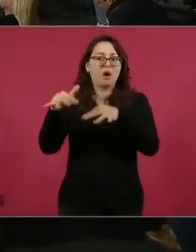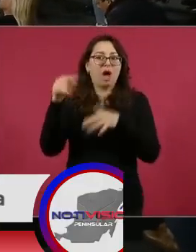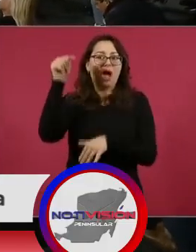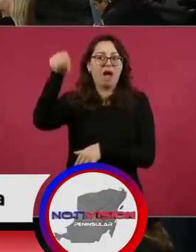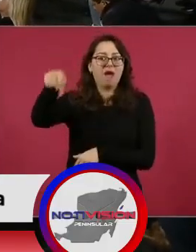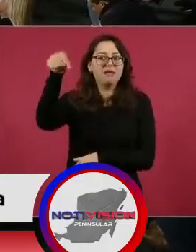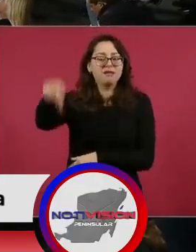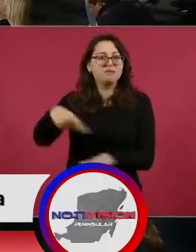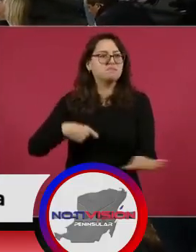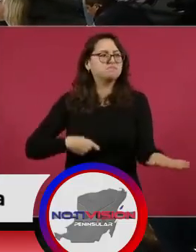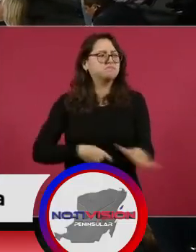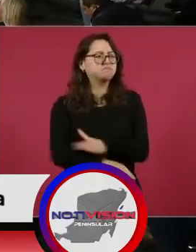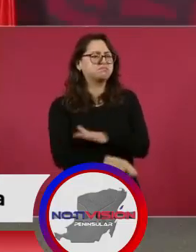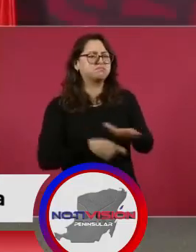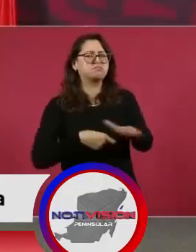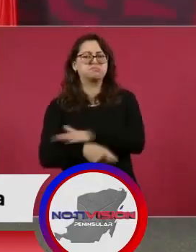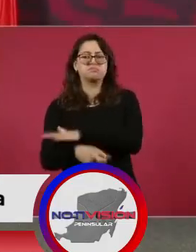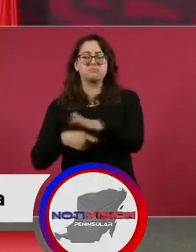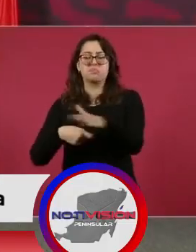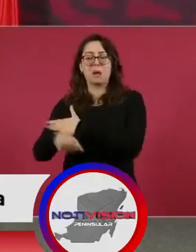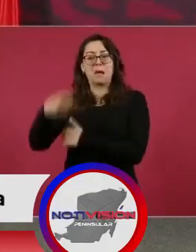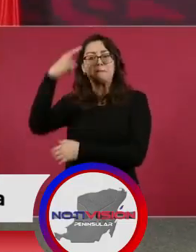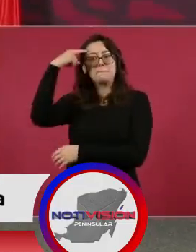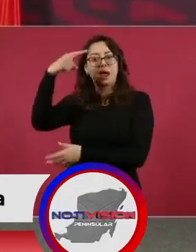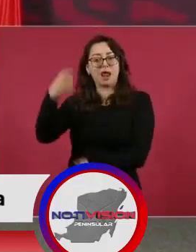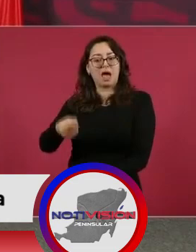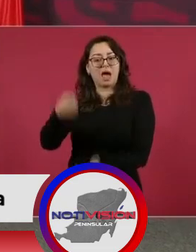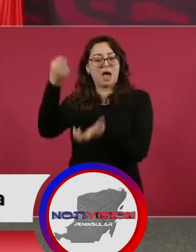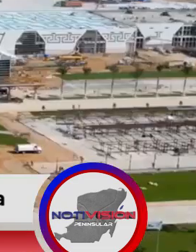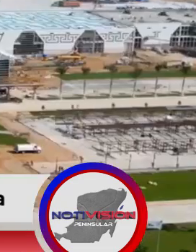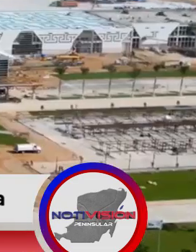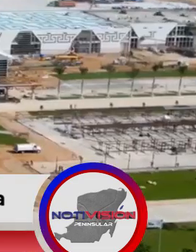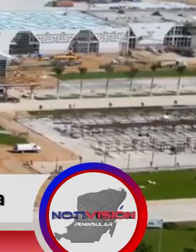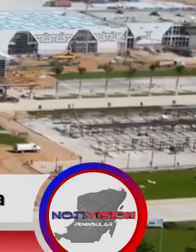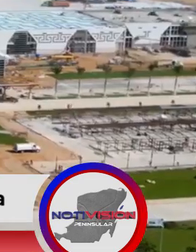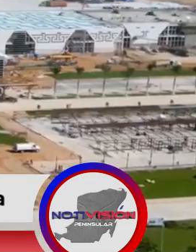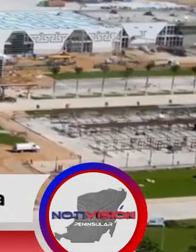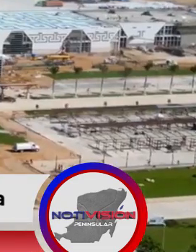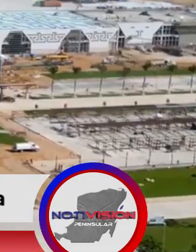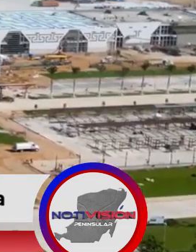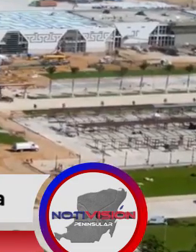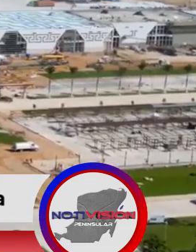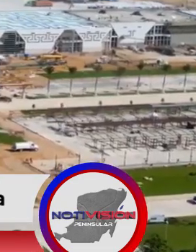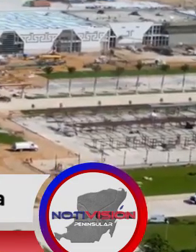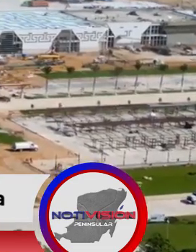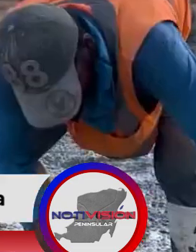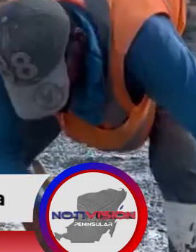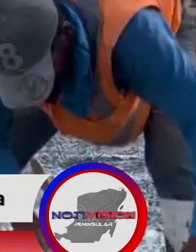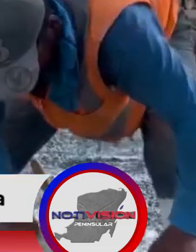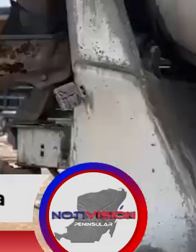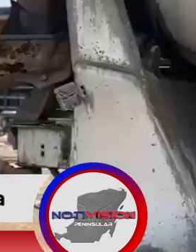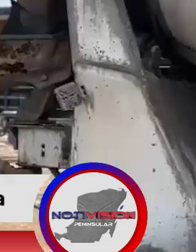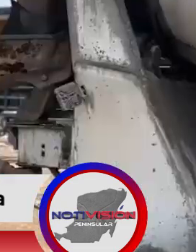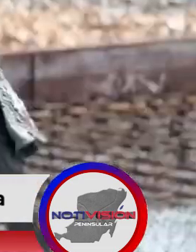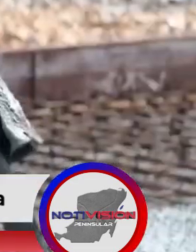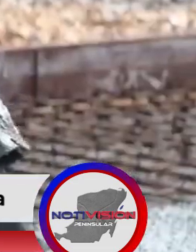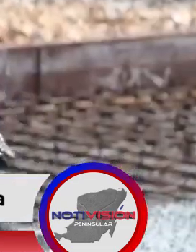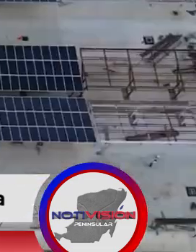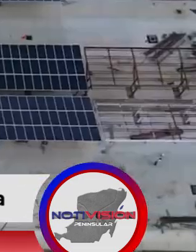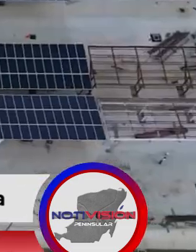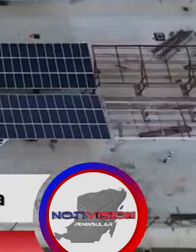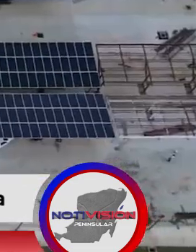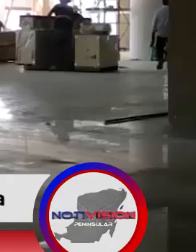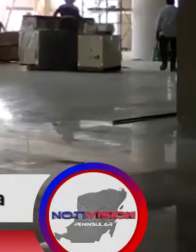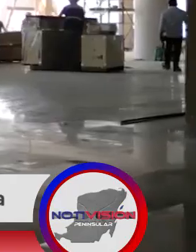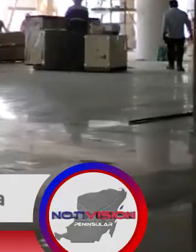Internacional de Tulum, la cual se realizará el próximo 1 de diciembre. El primero es que se permitirán vuelos privados, esto debido